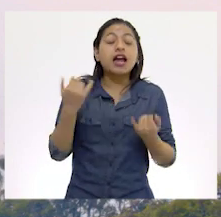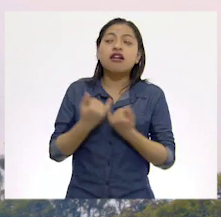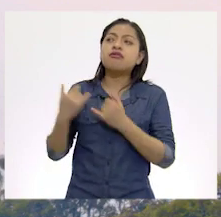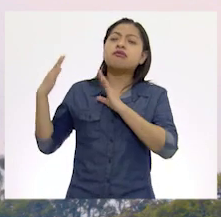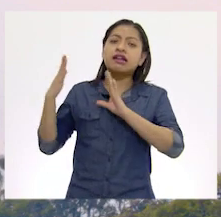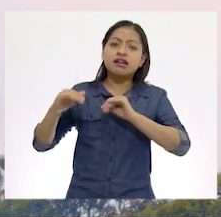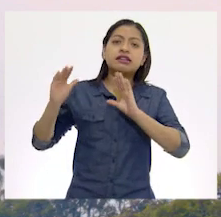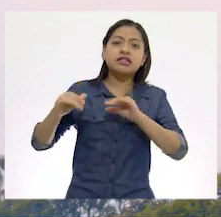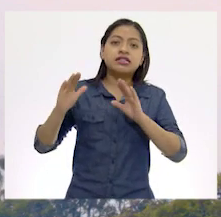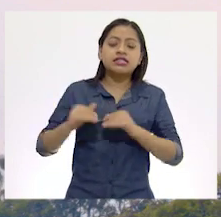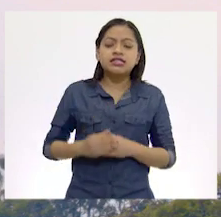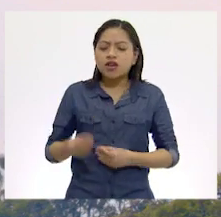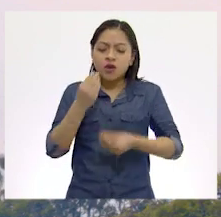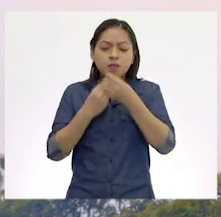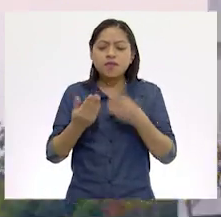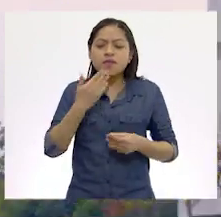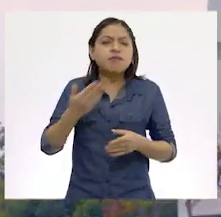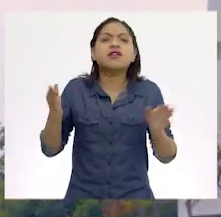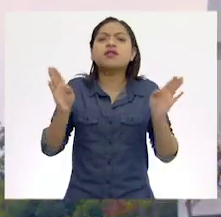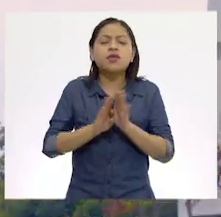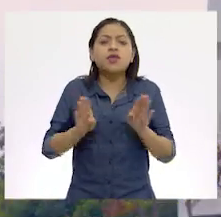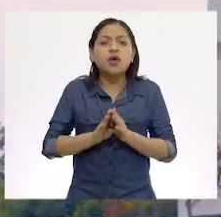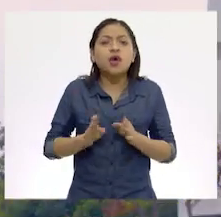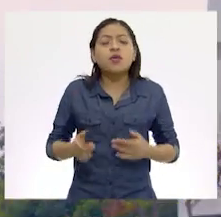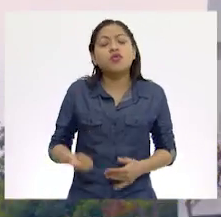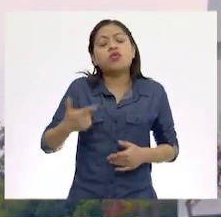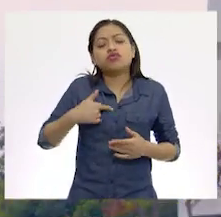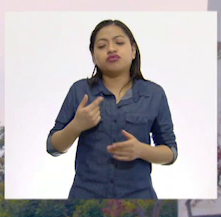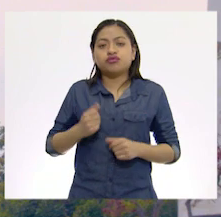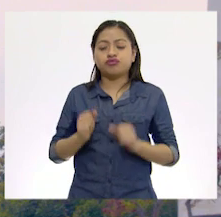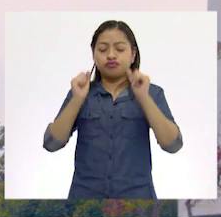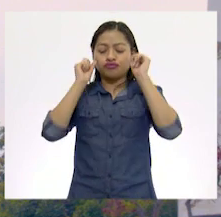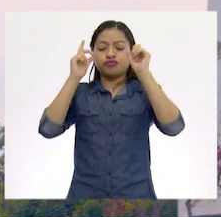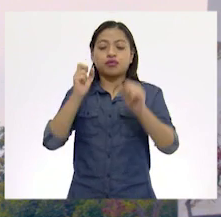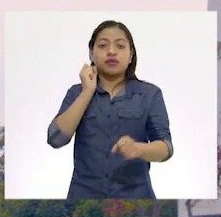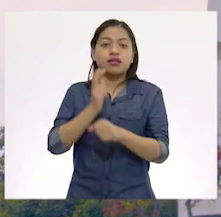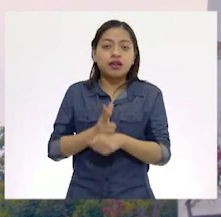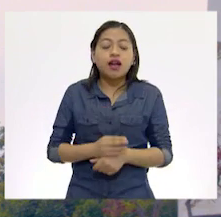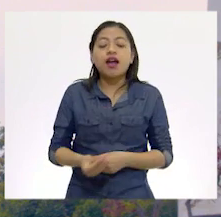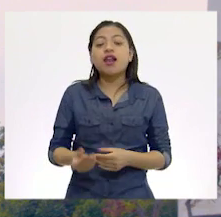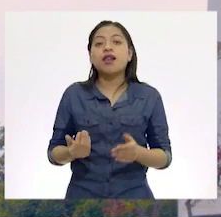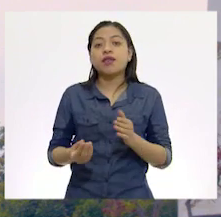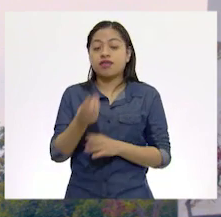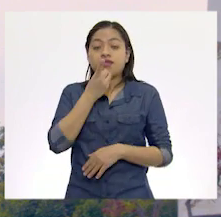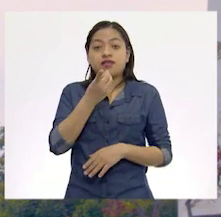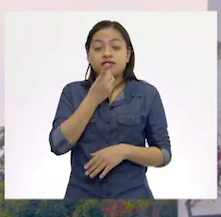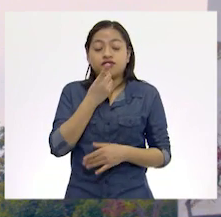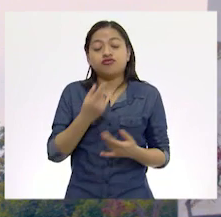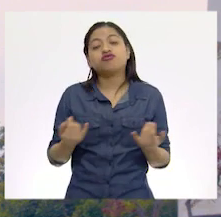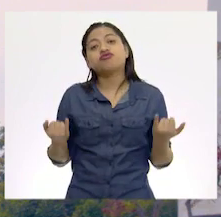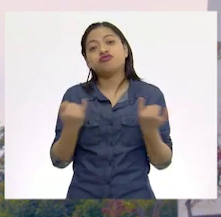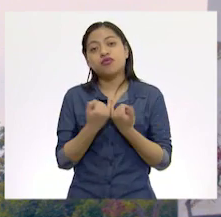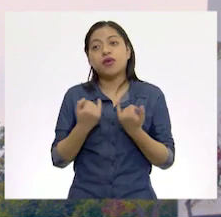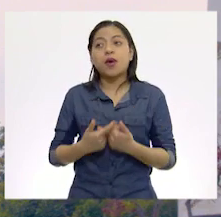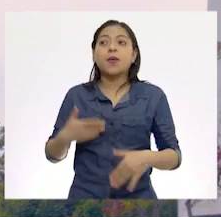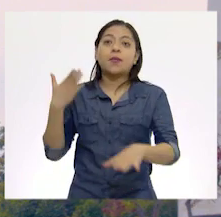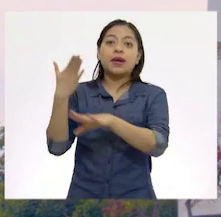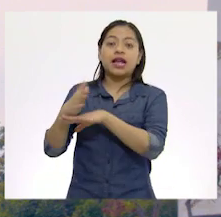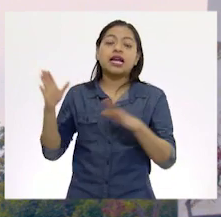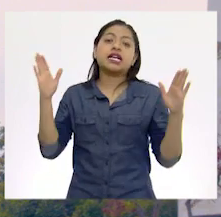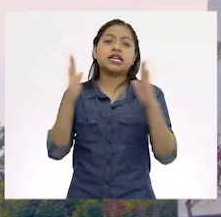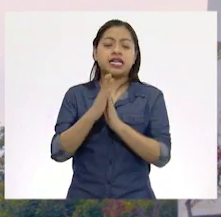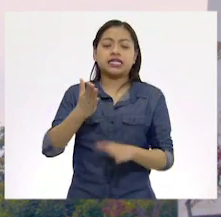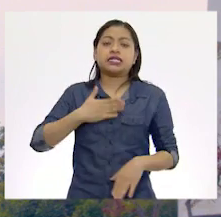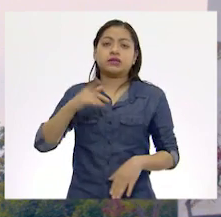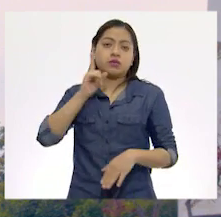cómo alimentarnos sanamente. Pues me levanto, desayuno, voy a la casa de mi abuela y pues